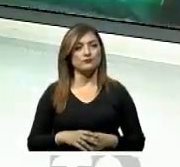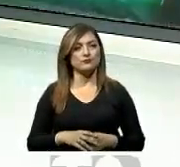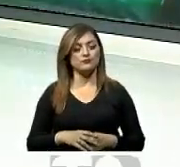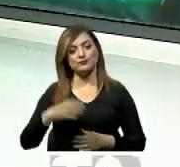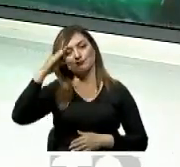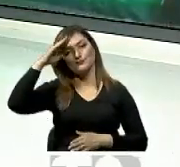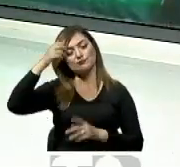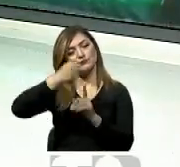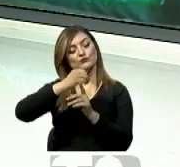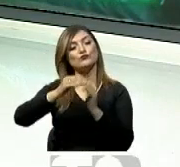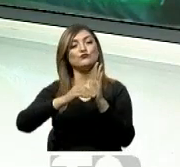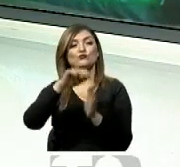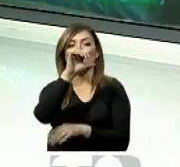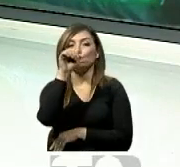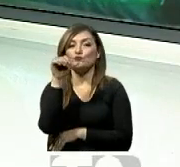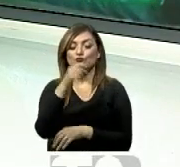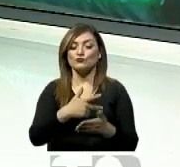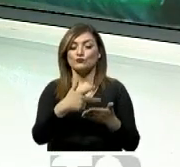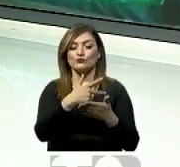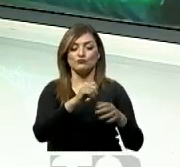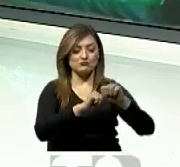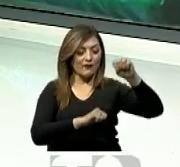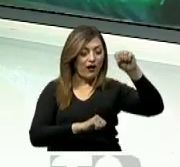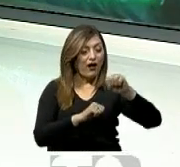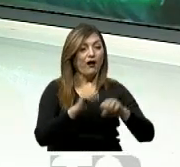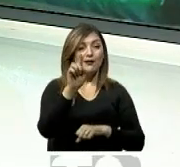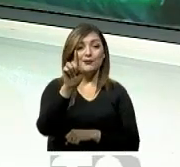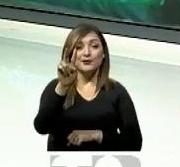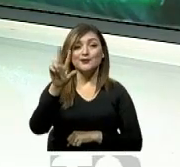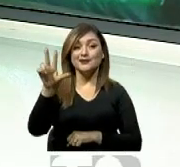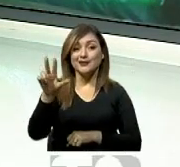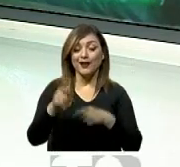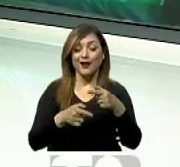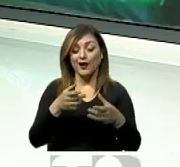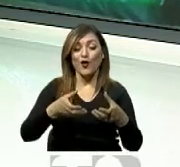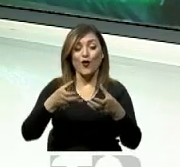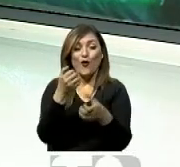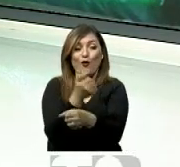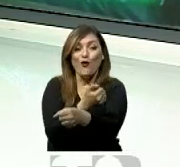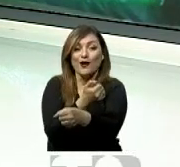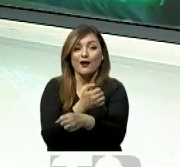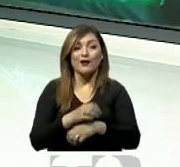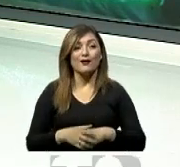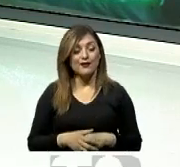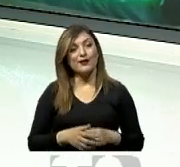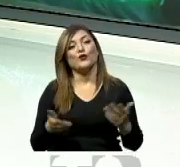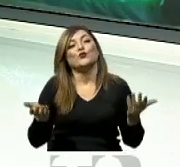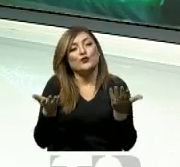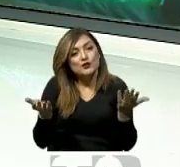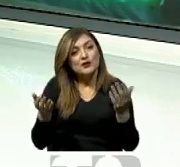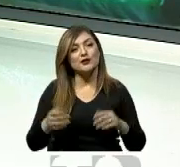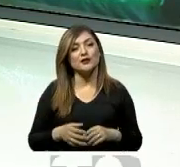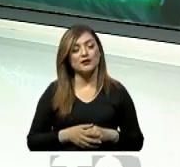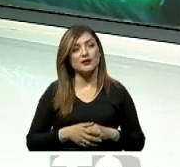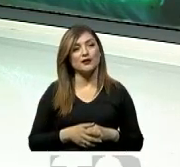policía antidrogas de Carchi logró la aprehensión de 123 paquetes de clorhidrato de cocaína. El alcaloide fue